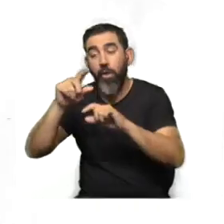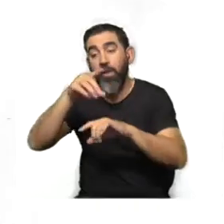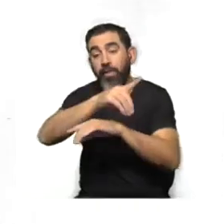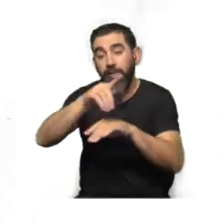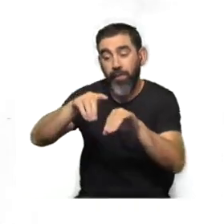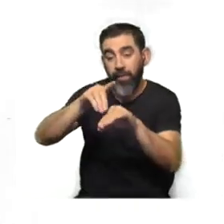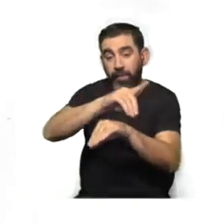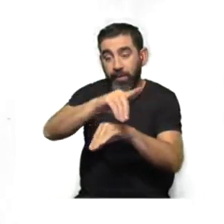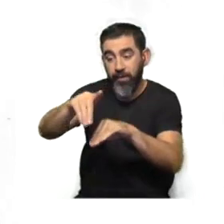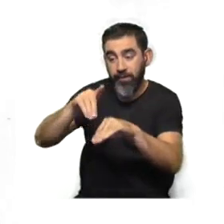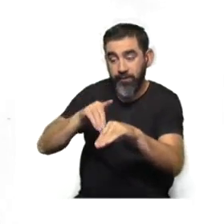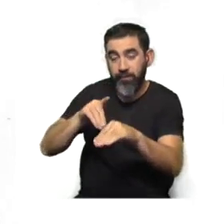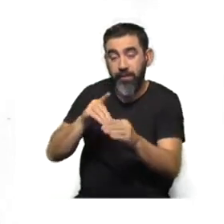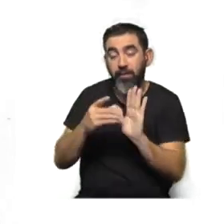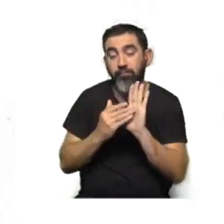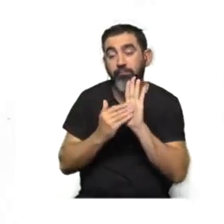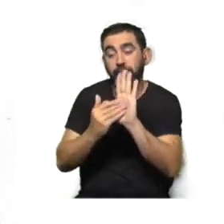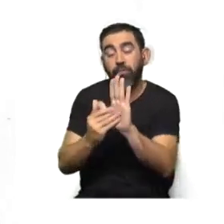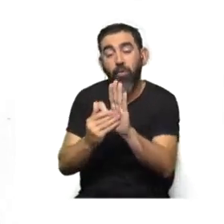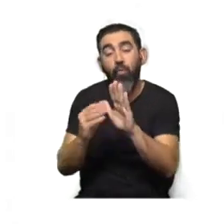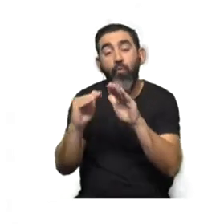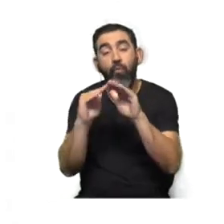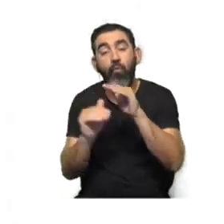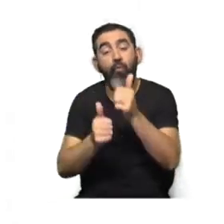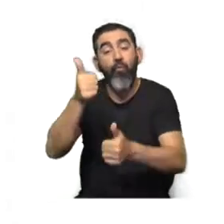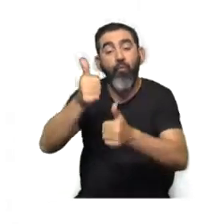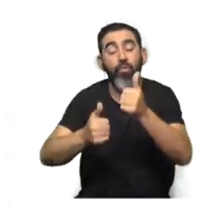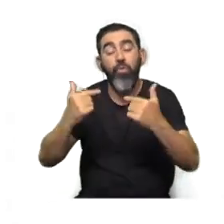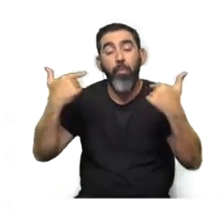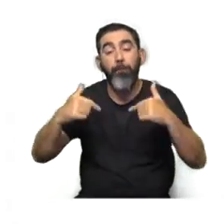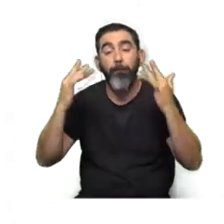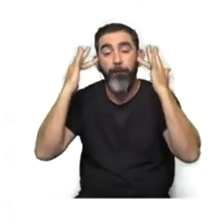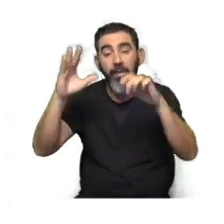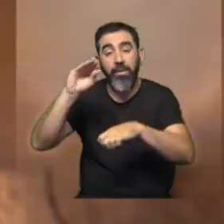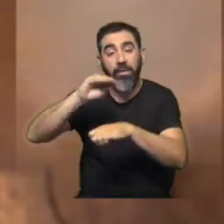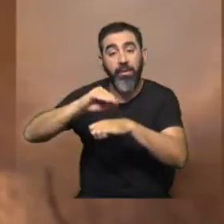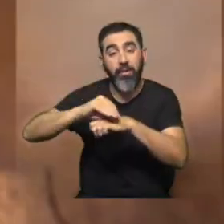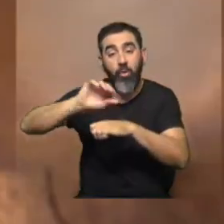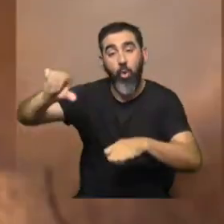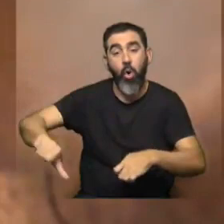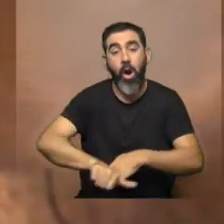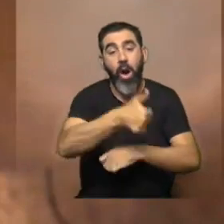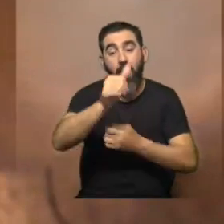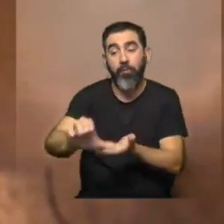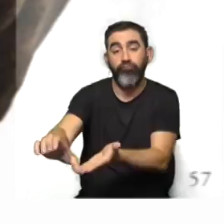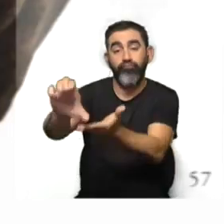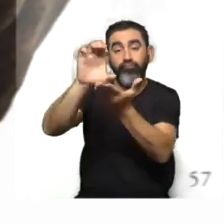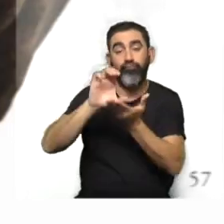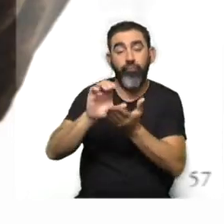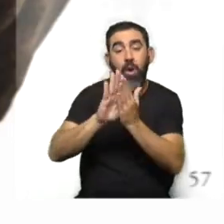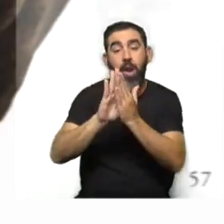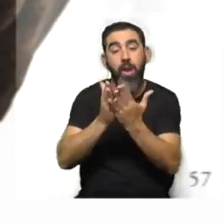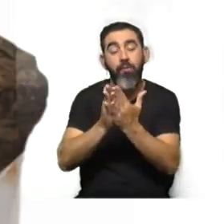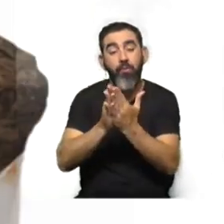diseñador, nos presentamos a los fondos concursables del Ministerio de Educación y Cultura y obtuvimos la financiación para hacer un libro